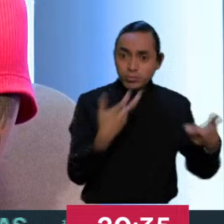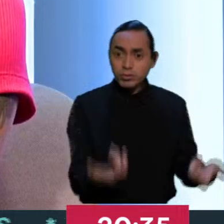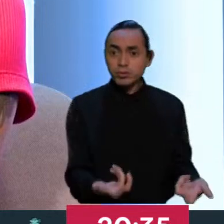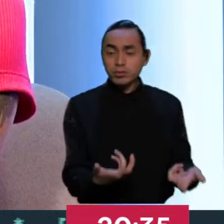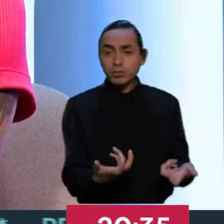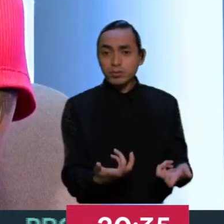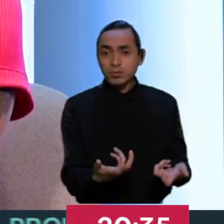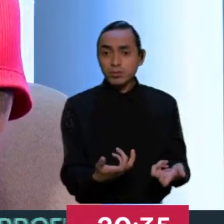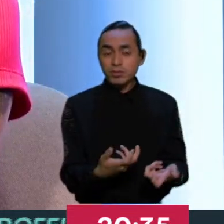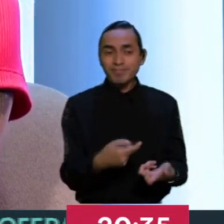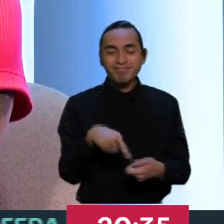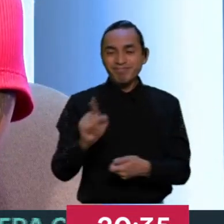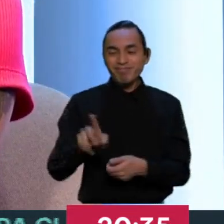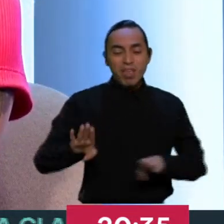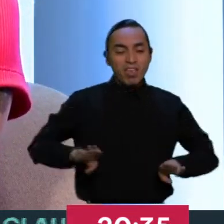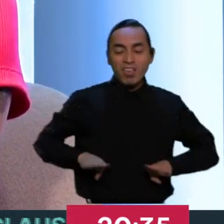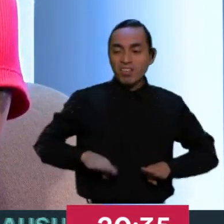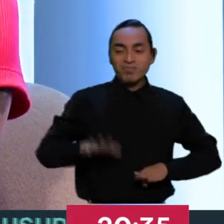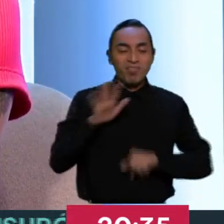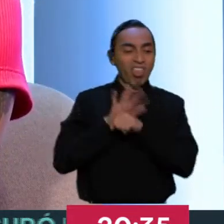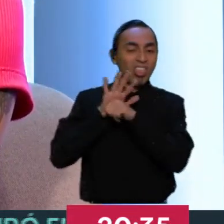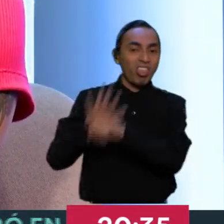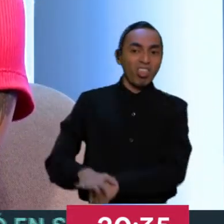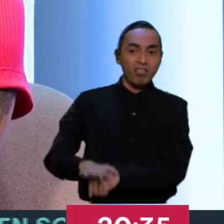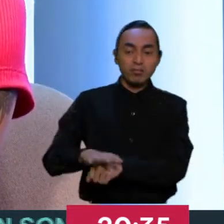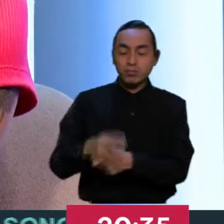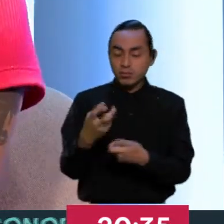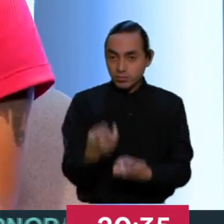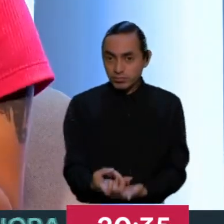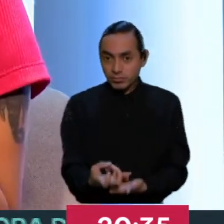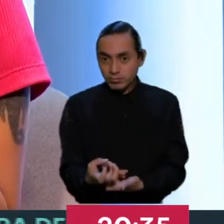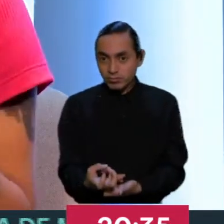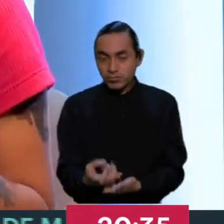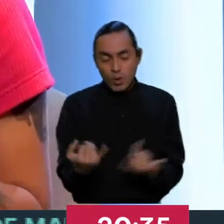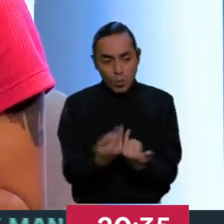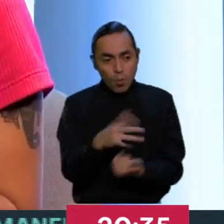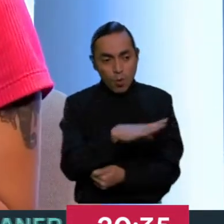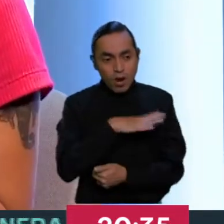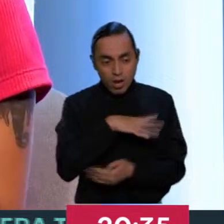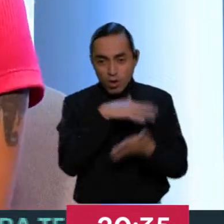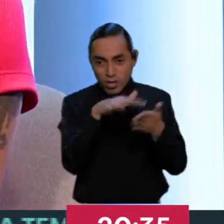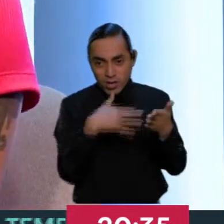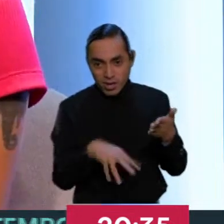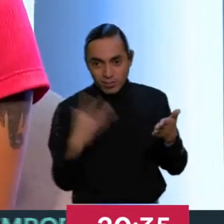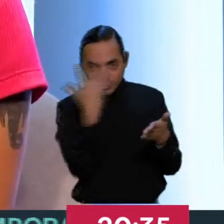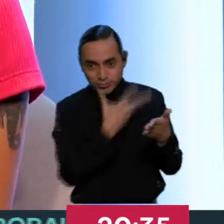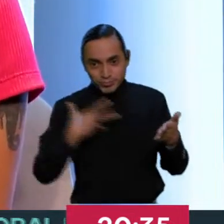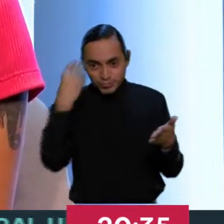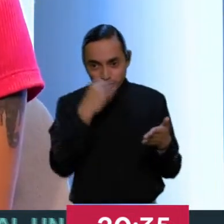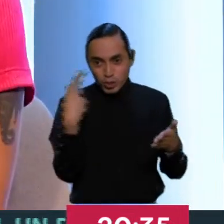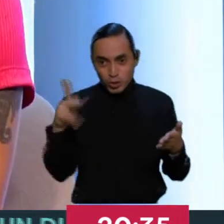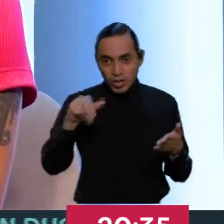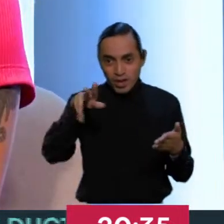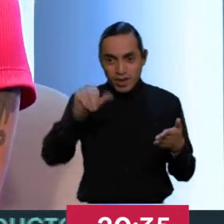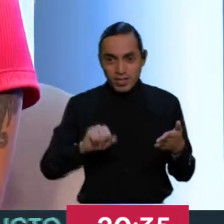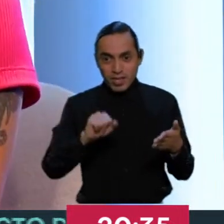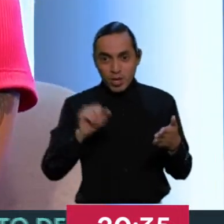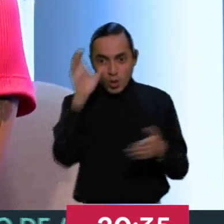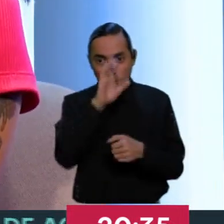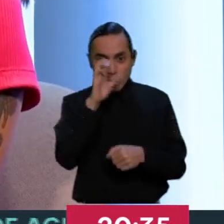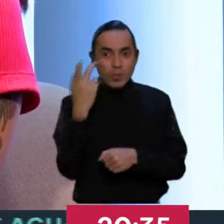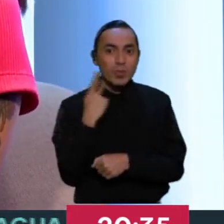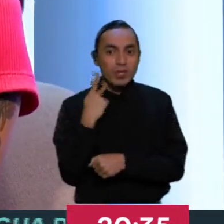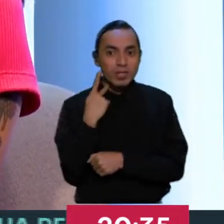digamos, sus opiniones, sus condiciones y demás. Y hay un texto muy bonito que me gusta mucho, que es de Alicia Martínez, que dice Cultura Política en Cuerpo de